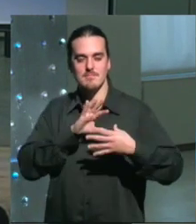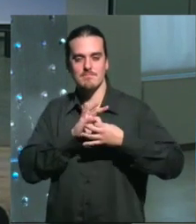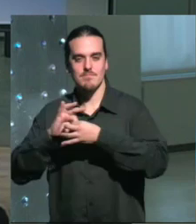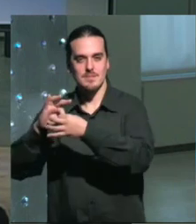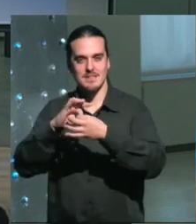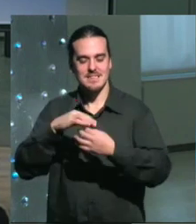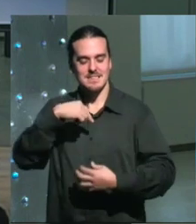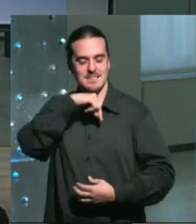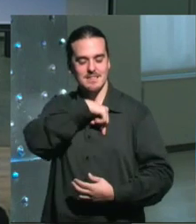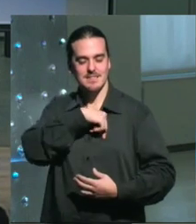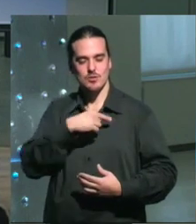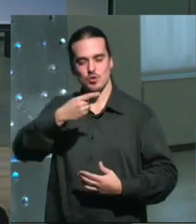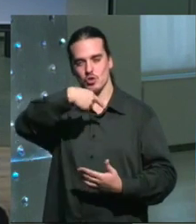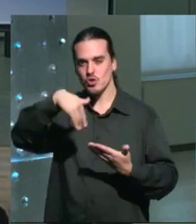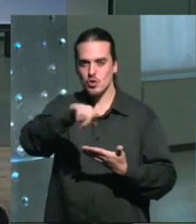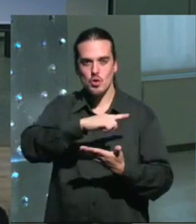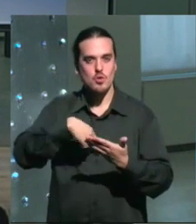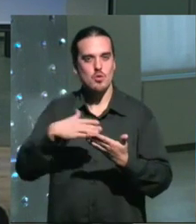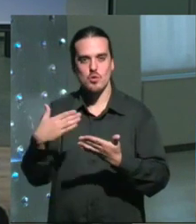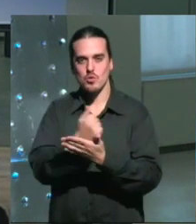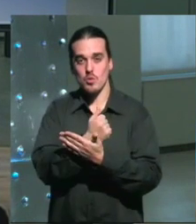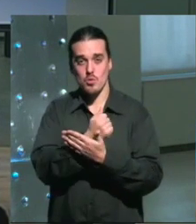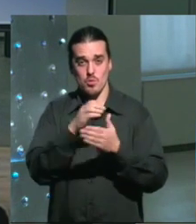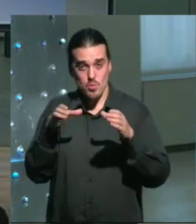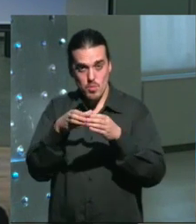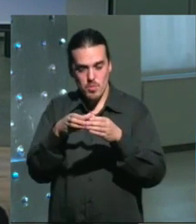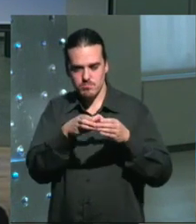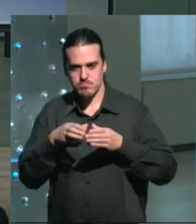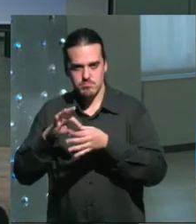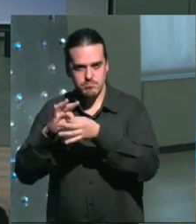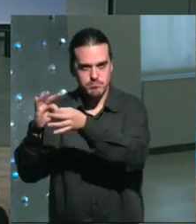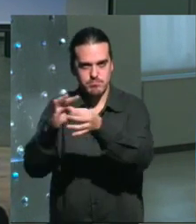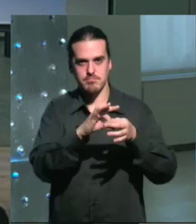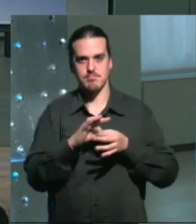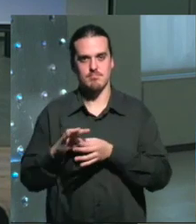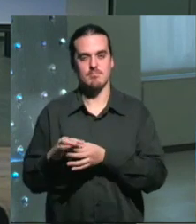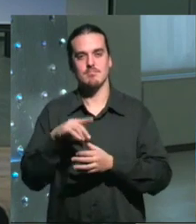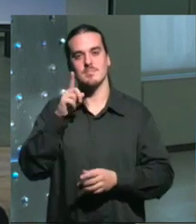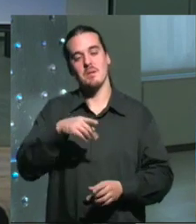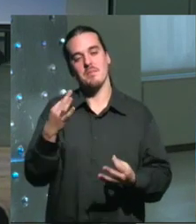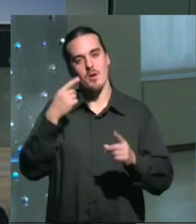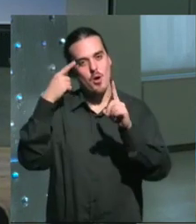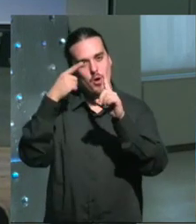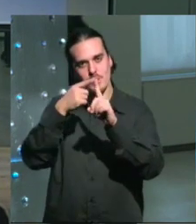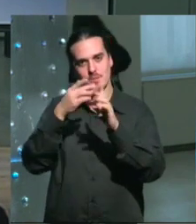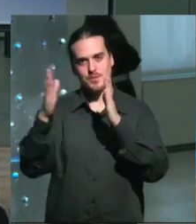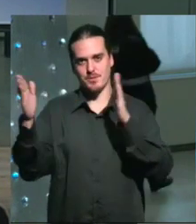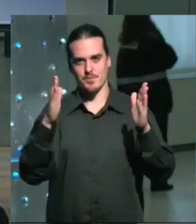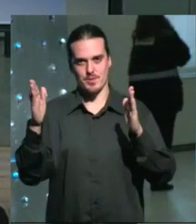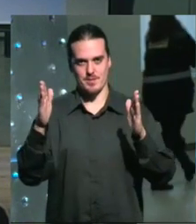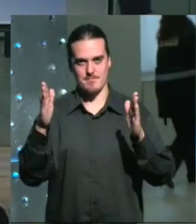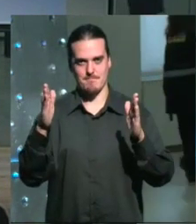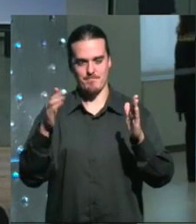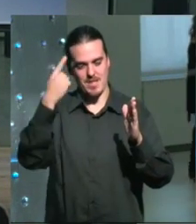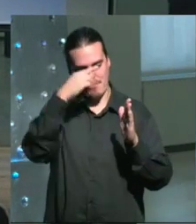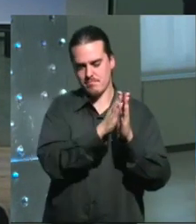mecanismo, de un engranaje, y todos dependíamos los unos de los otros. Y luego acotar esos objetivos en el tiempo. Es absolutamente importante que supiéramos, no